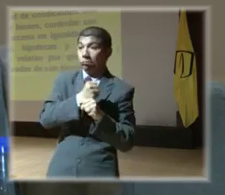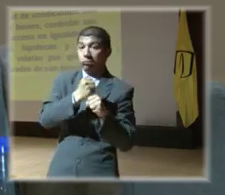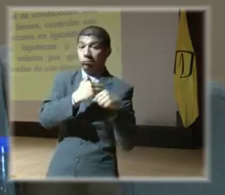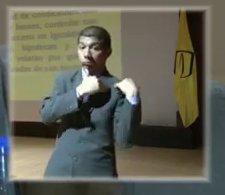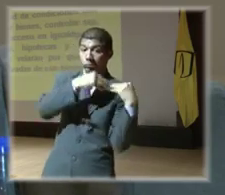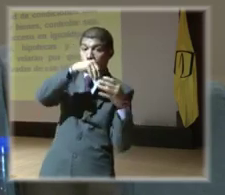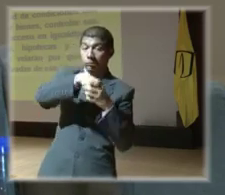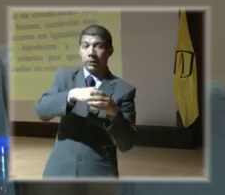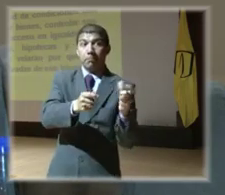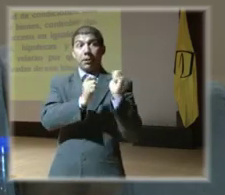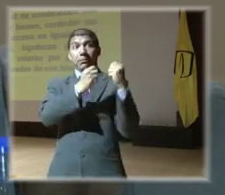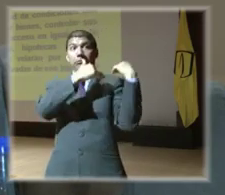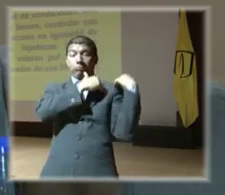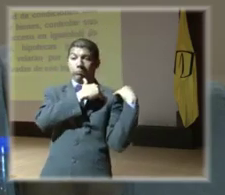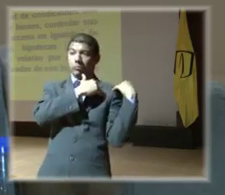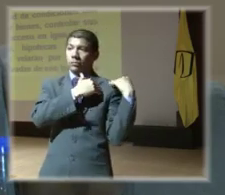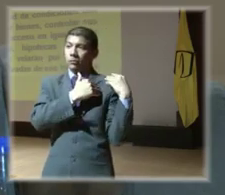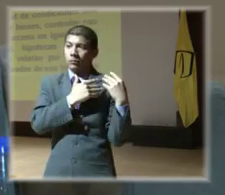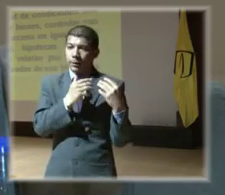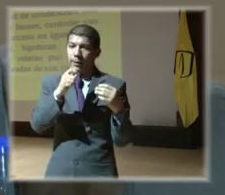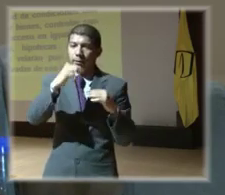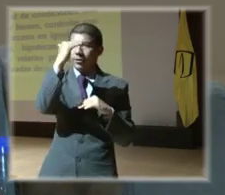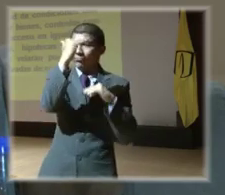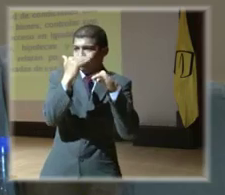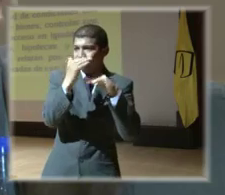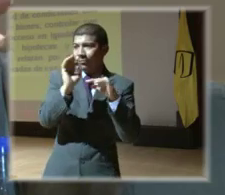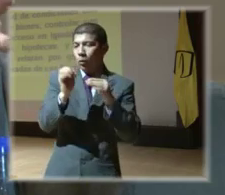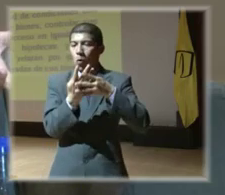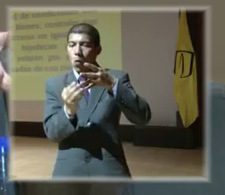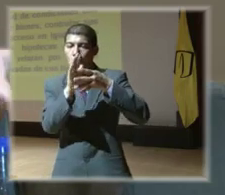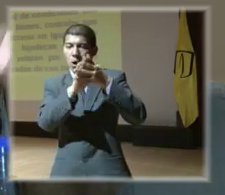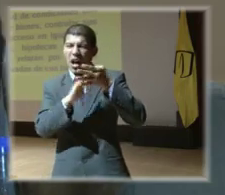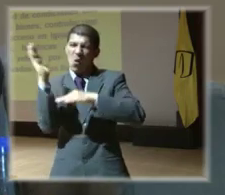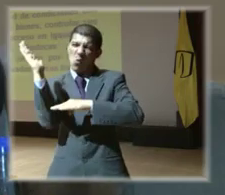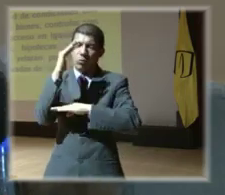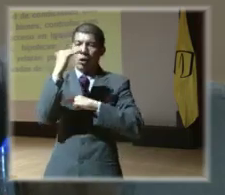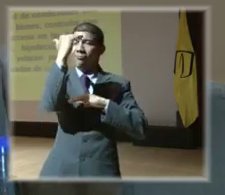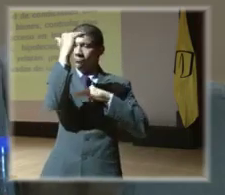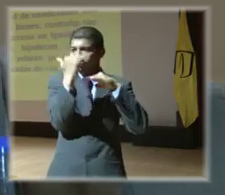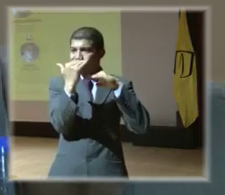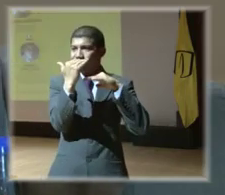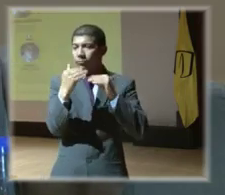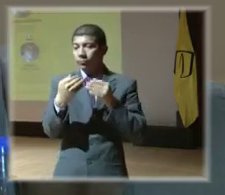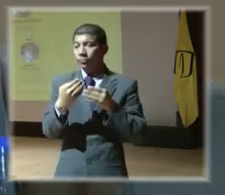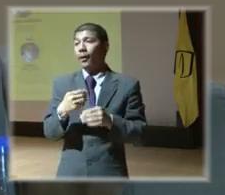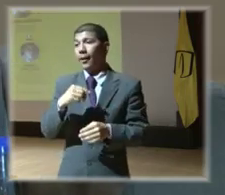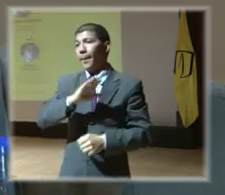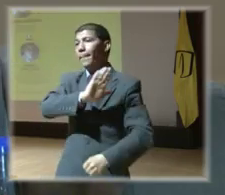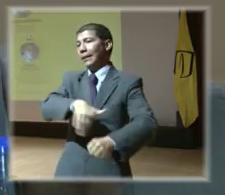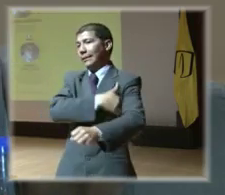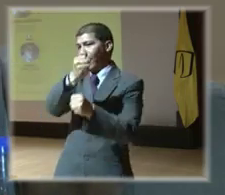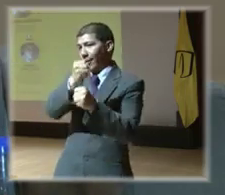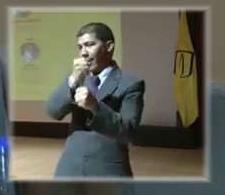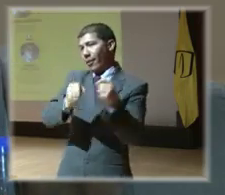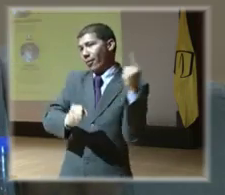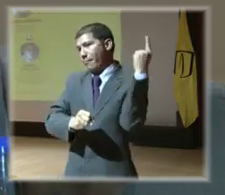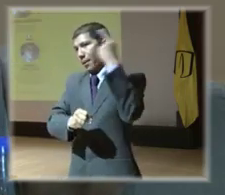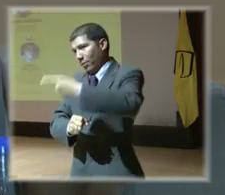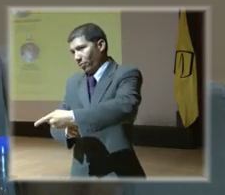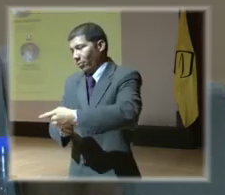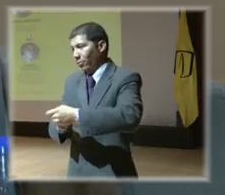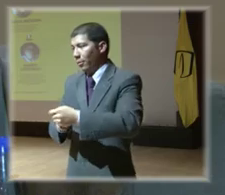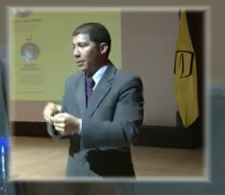del perfil de trabajo, entre otras cuestiones. Y ese pronunciamiento ha dado origen a que se presente un proyecto de ley